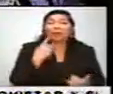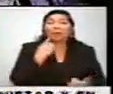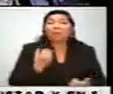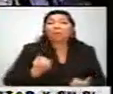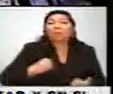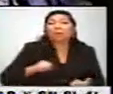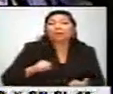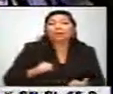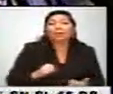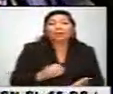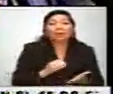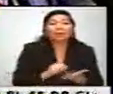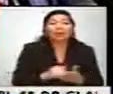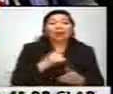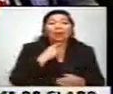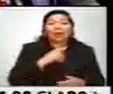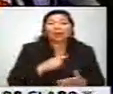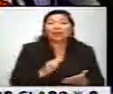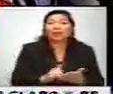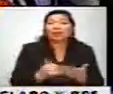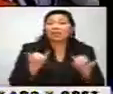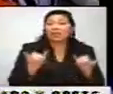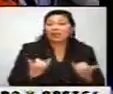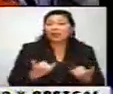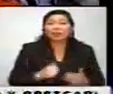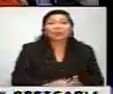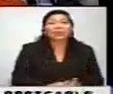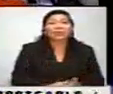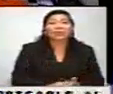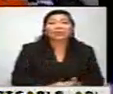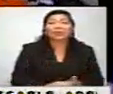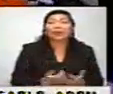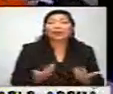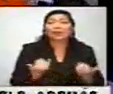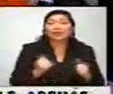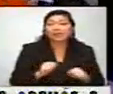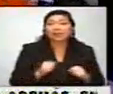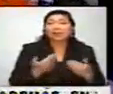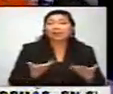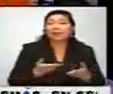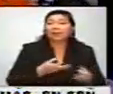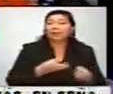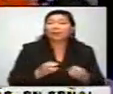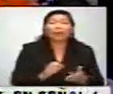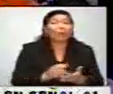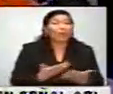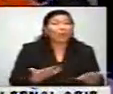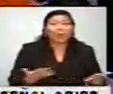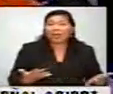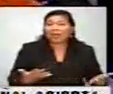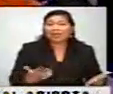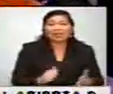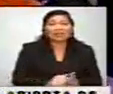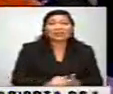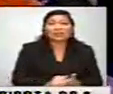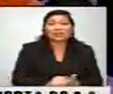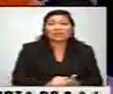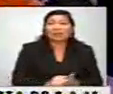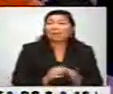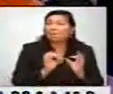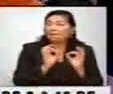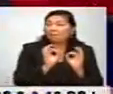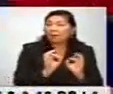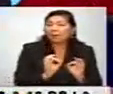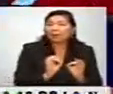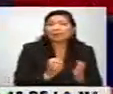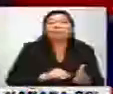desobediencia y de resistencia a la autoridad. Pues en la actualidad, si bien ellos están, tienen que rendir cuentas, no hay ninguna